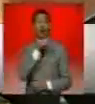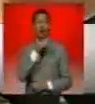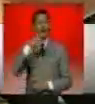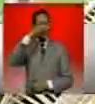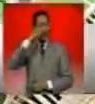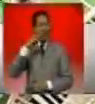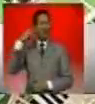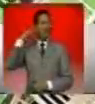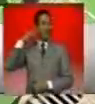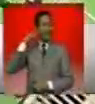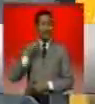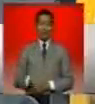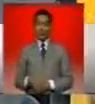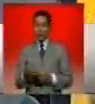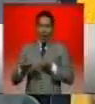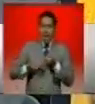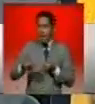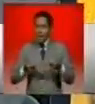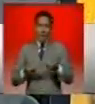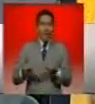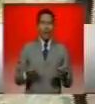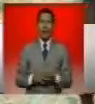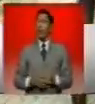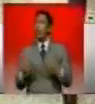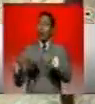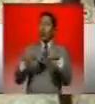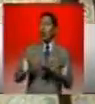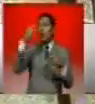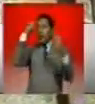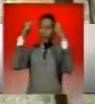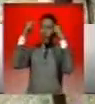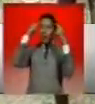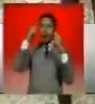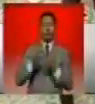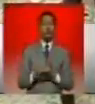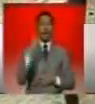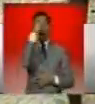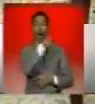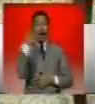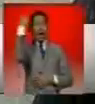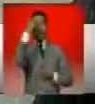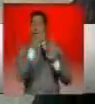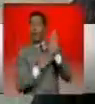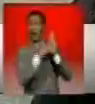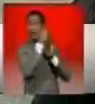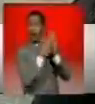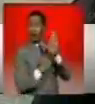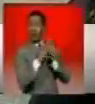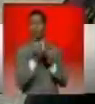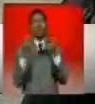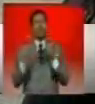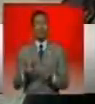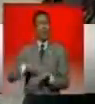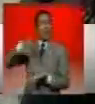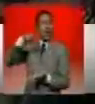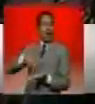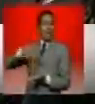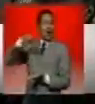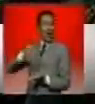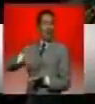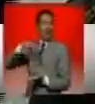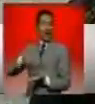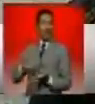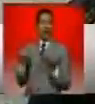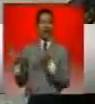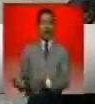niñas. Había futbolín, juegos de conocimientos, caritas pintadas y hasta el chance de saltar monja viuda, soltera,